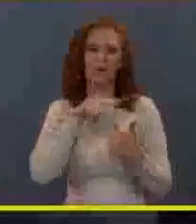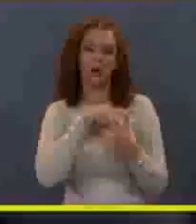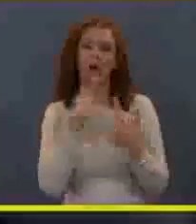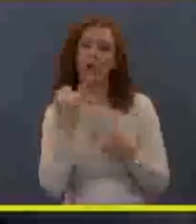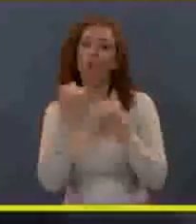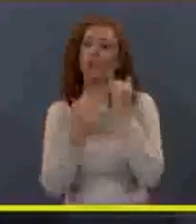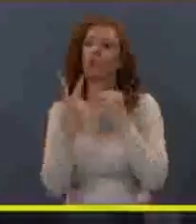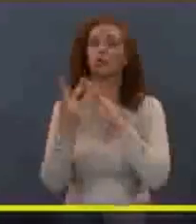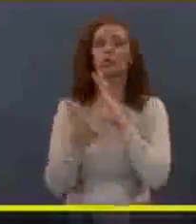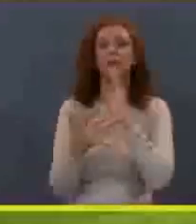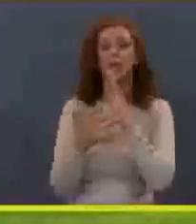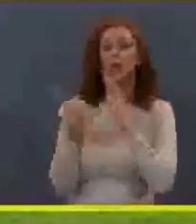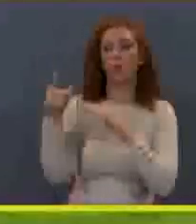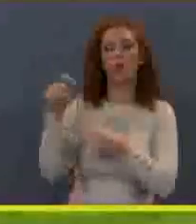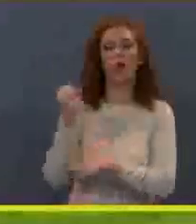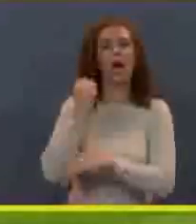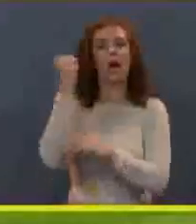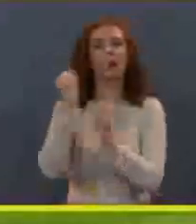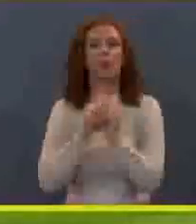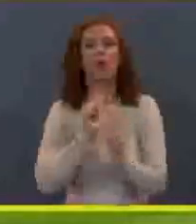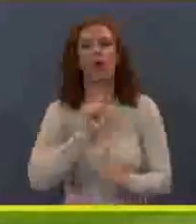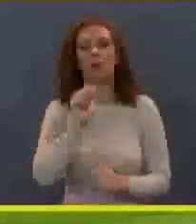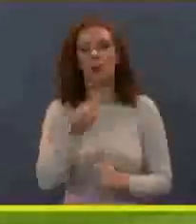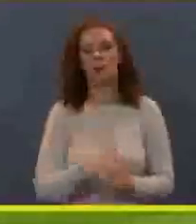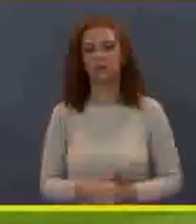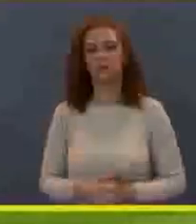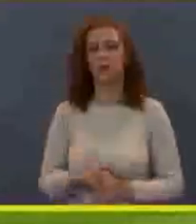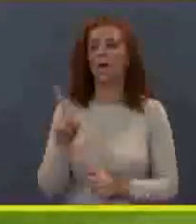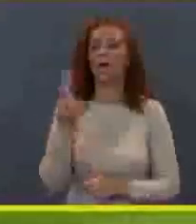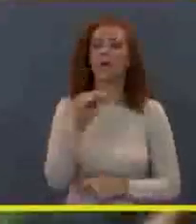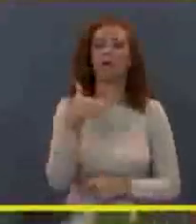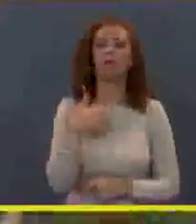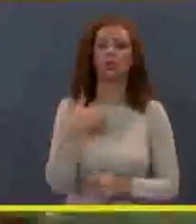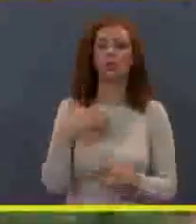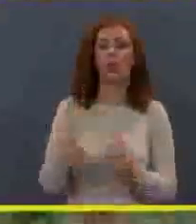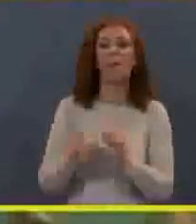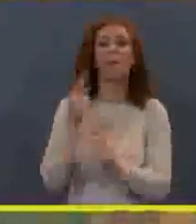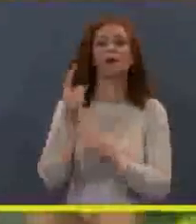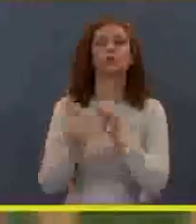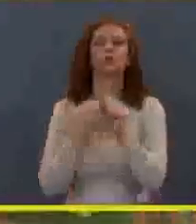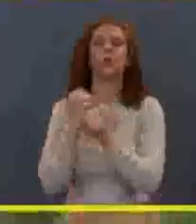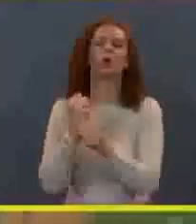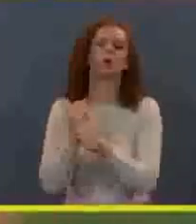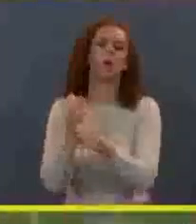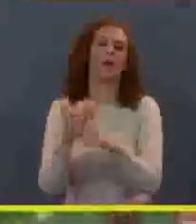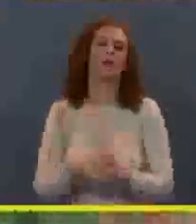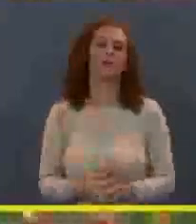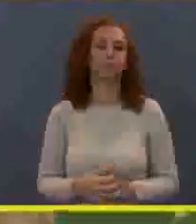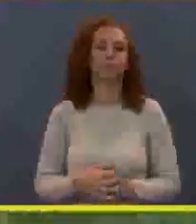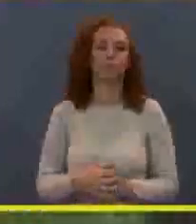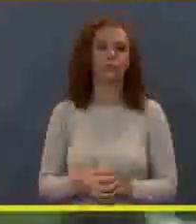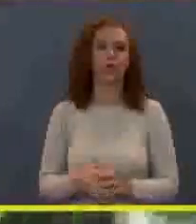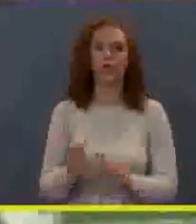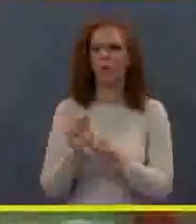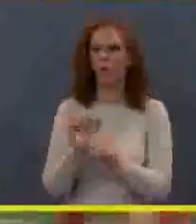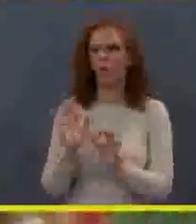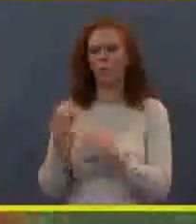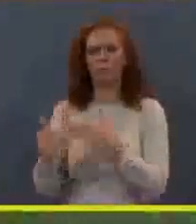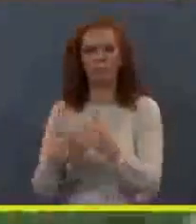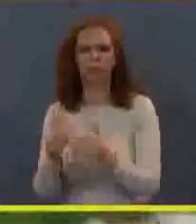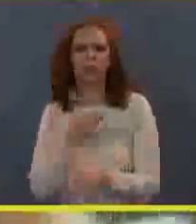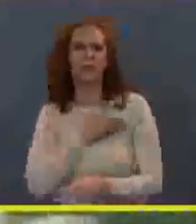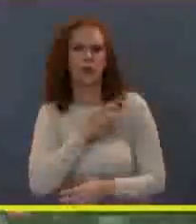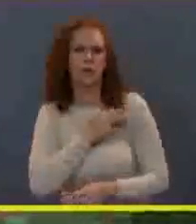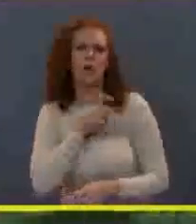últimos 2 técnicos que fueron campeones con Alajuelense y que tuvieron más de 1 año de trabajo. Lo ha dicho Guardiola, lo han dicho todos los entrenadores.